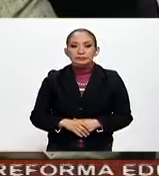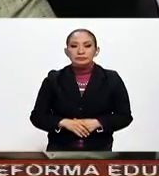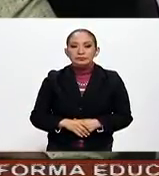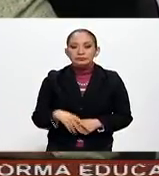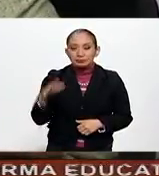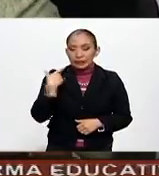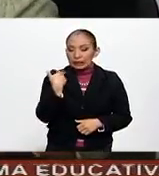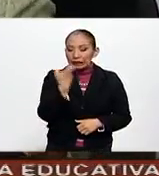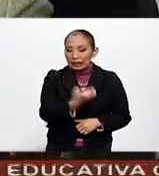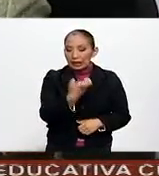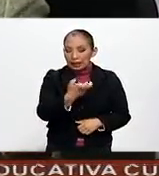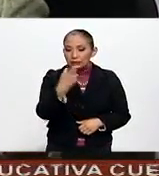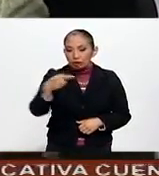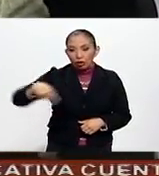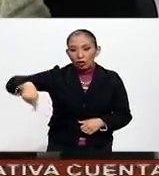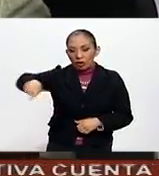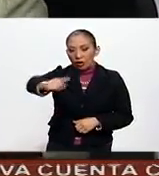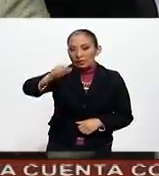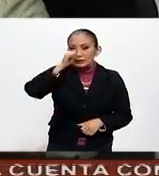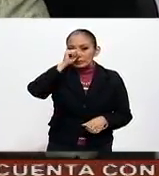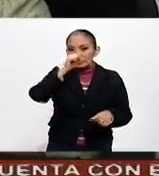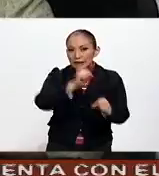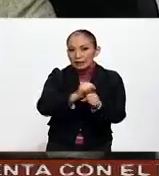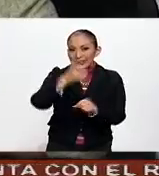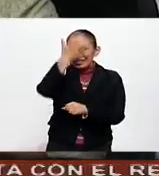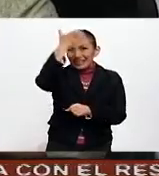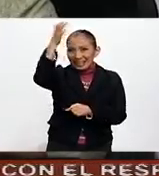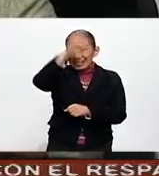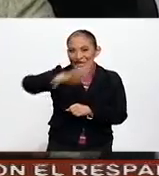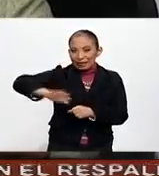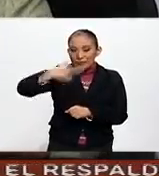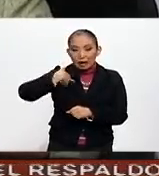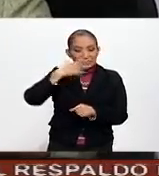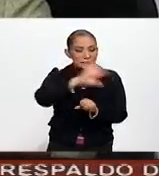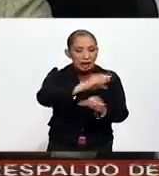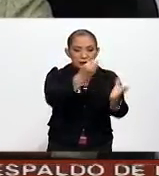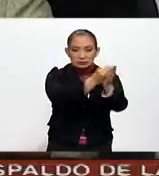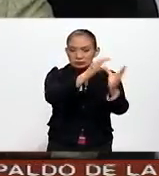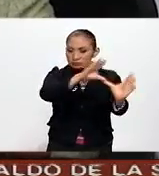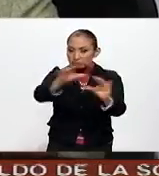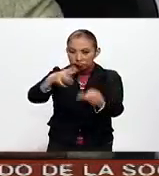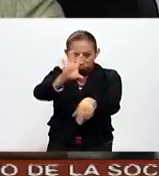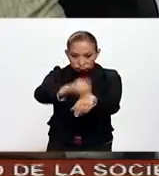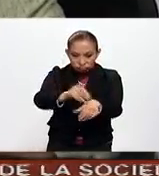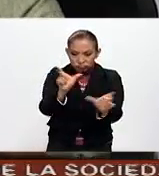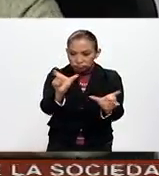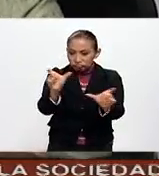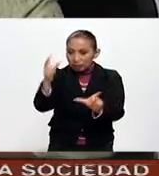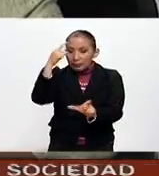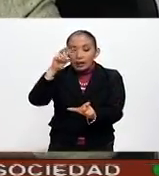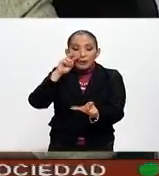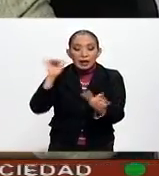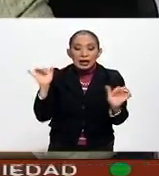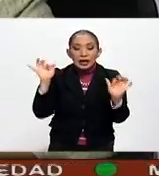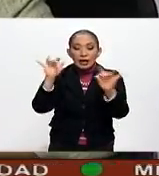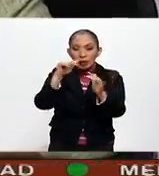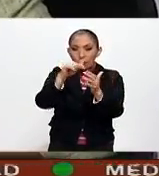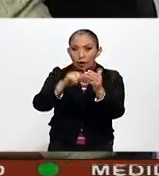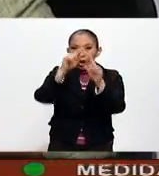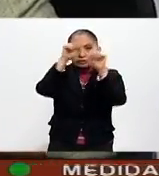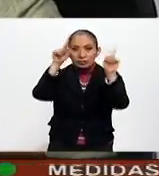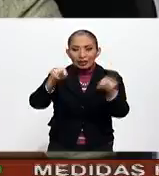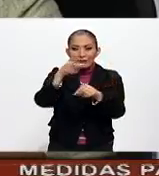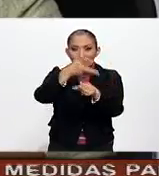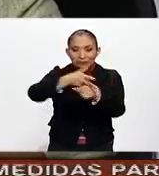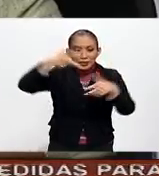En ese sentido, los elementos de la Secretaría de Medio Ambiente que han sido capacitados y autorizados para encontrarse en estas instalaciones,